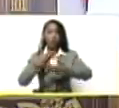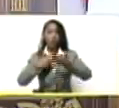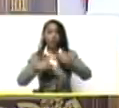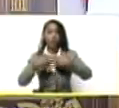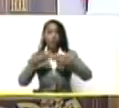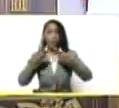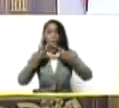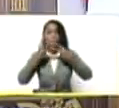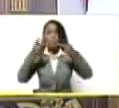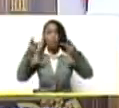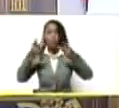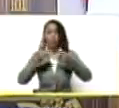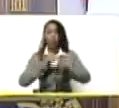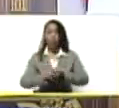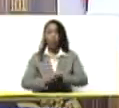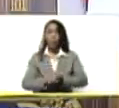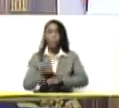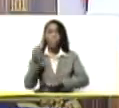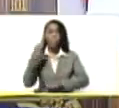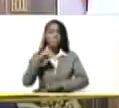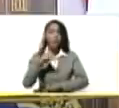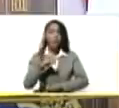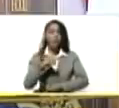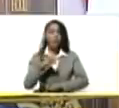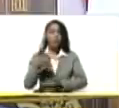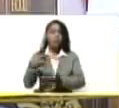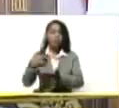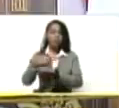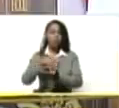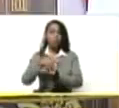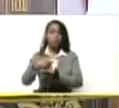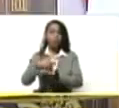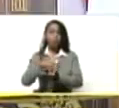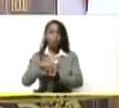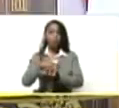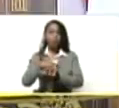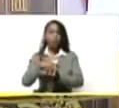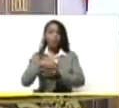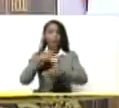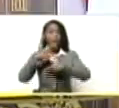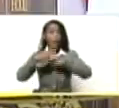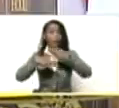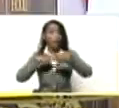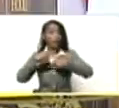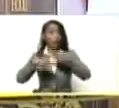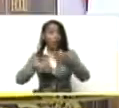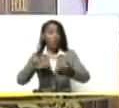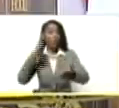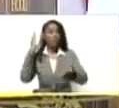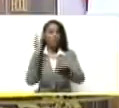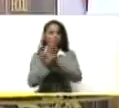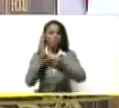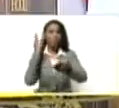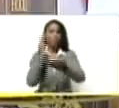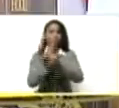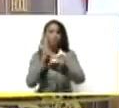empresarial y de la derecha política que lejos están del amor y del apoyo del pueblo